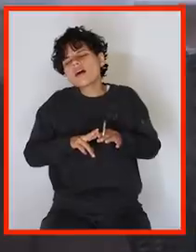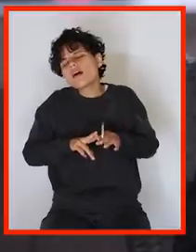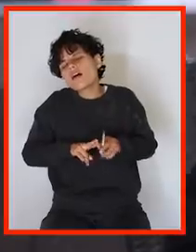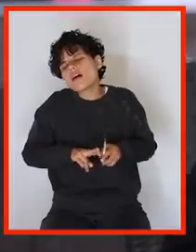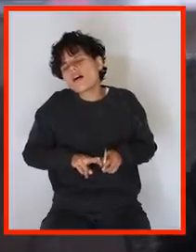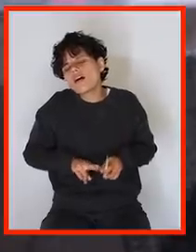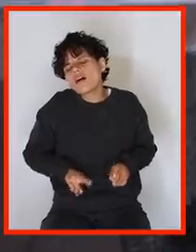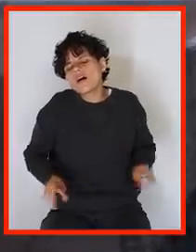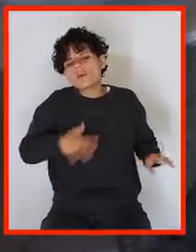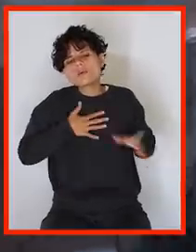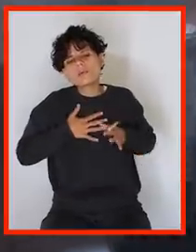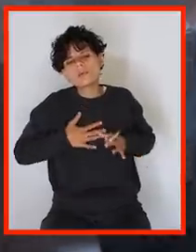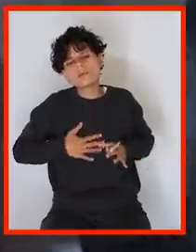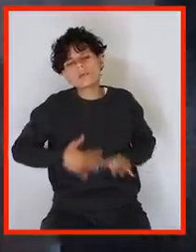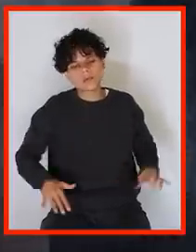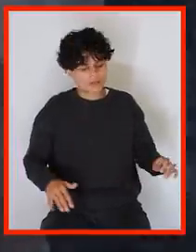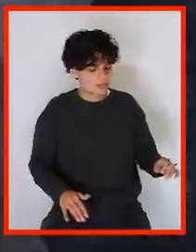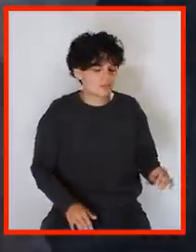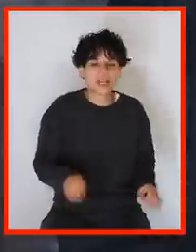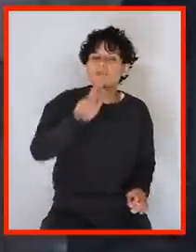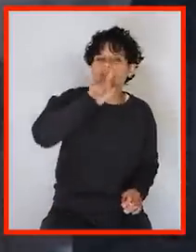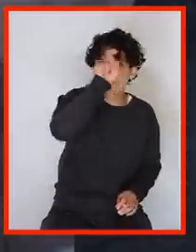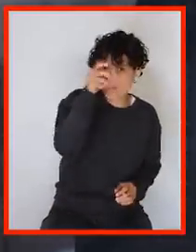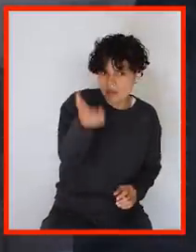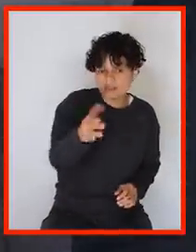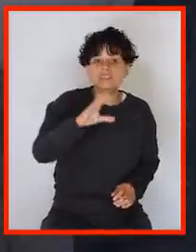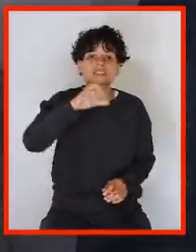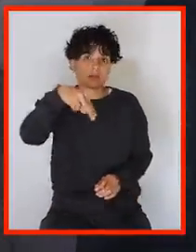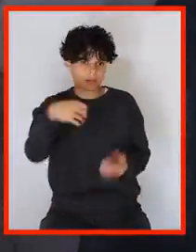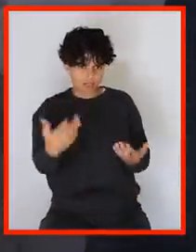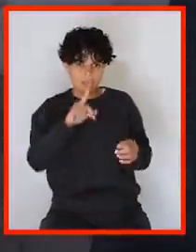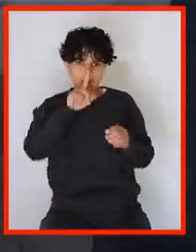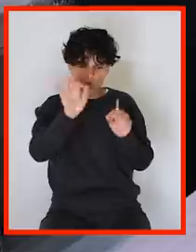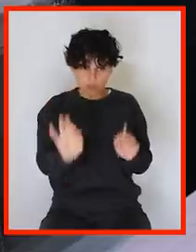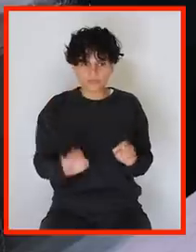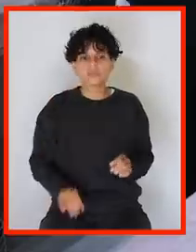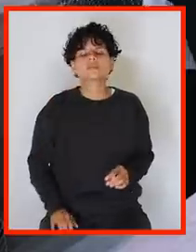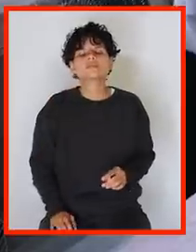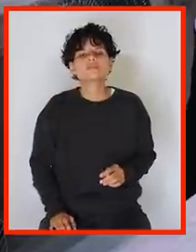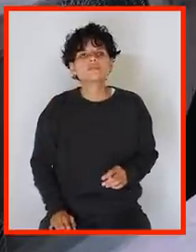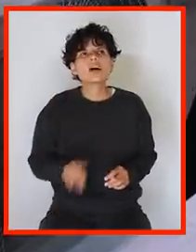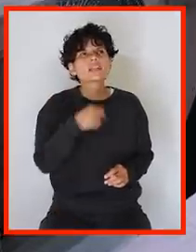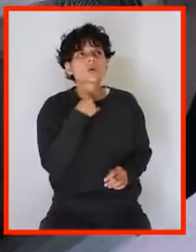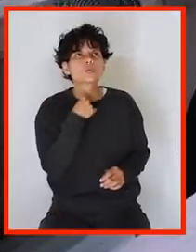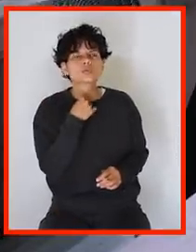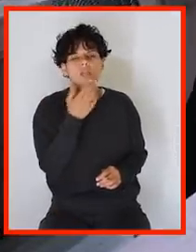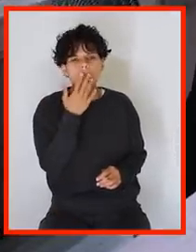relajado. Chamaco, tengo una pregunta para ti. ¿Mm? Una pregunta buena, ¿eh? No, ¿te gusta